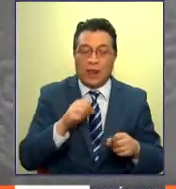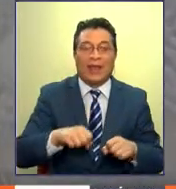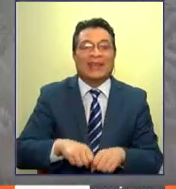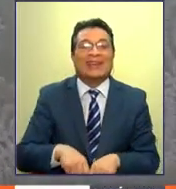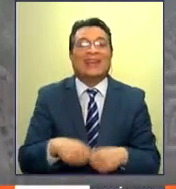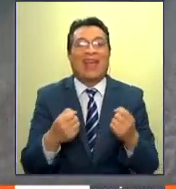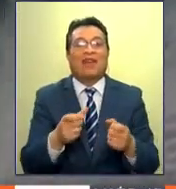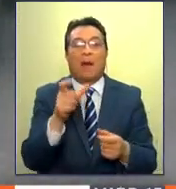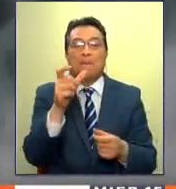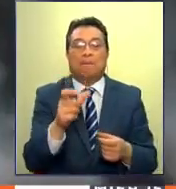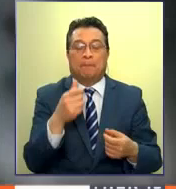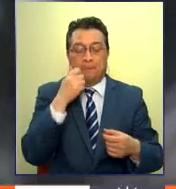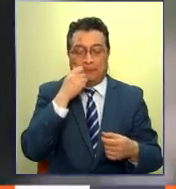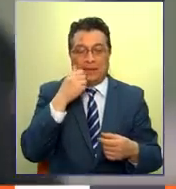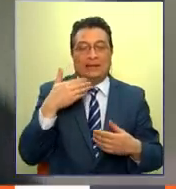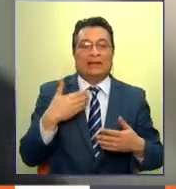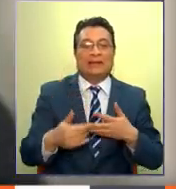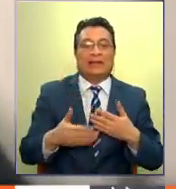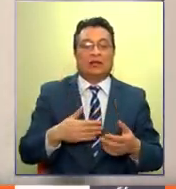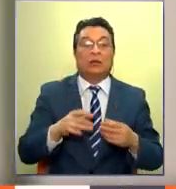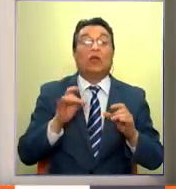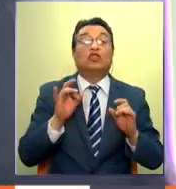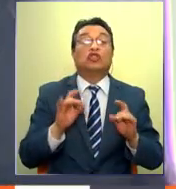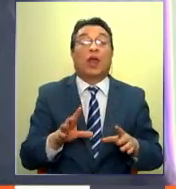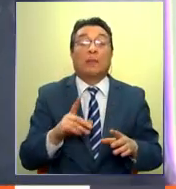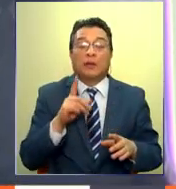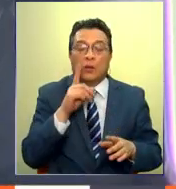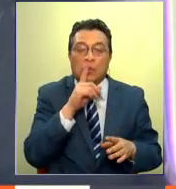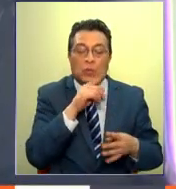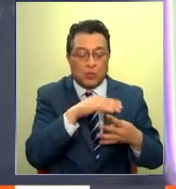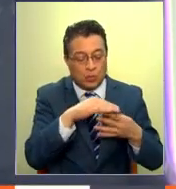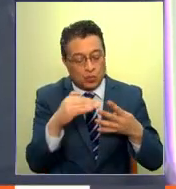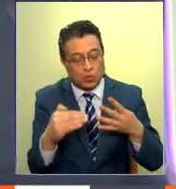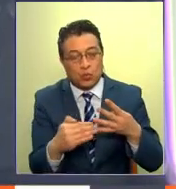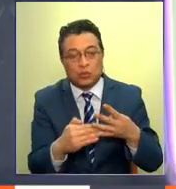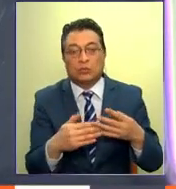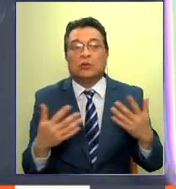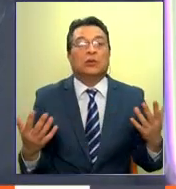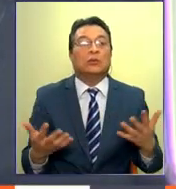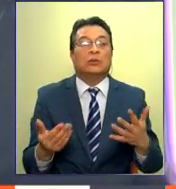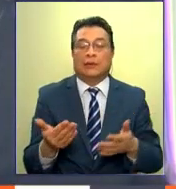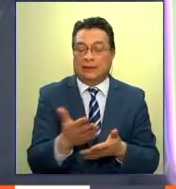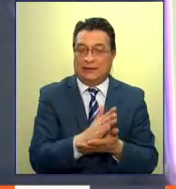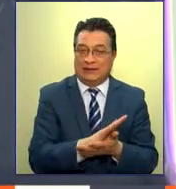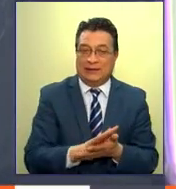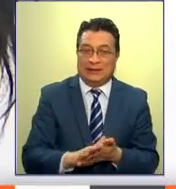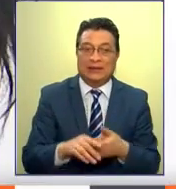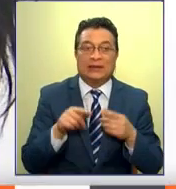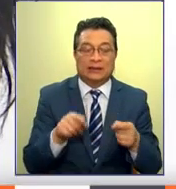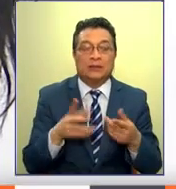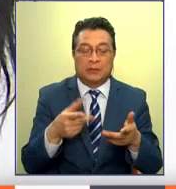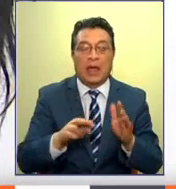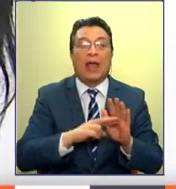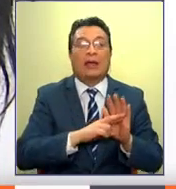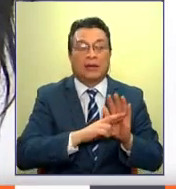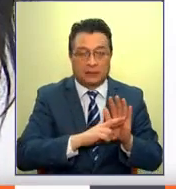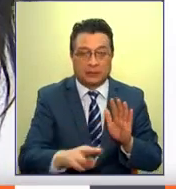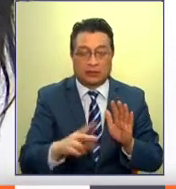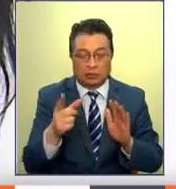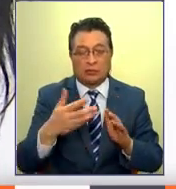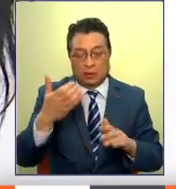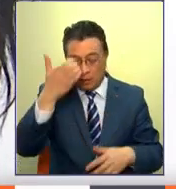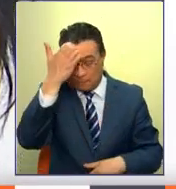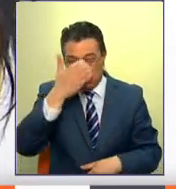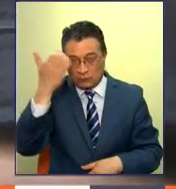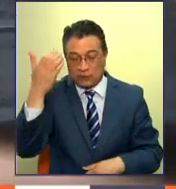persona natural, pero eso se recomienda solo en última instancia, porque deja de ser gratuito al requerir representación de profesionales ante